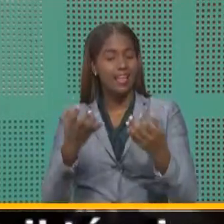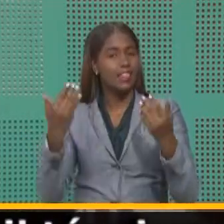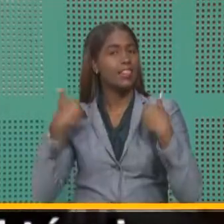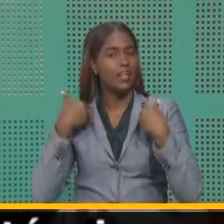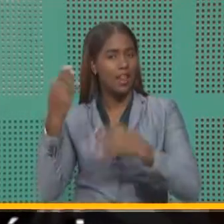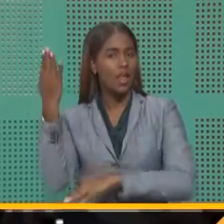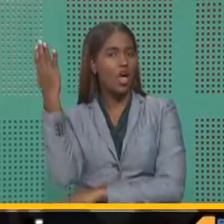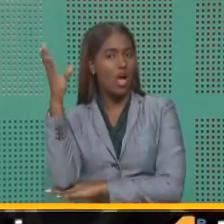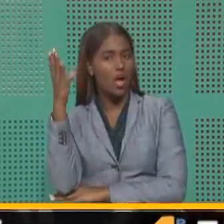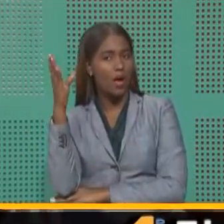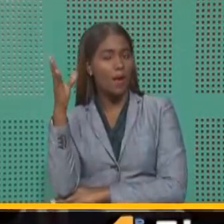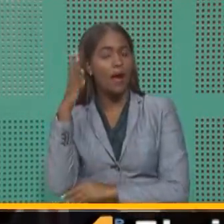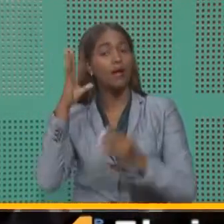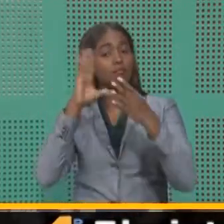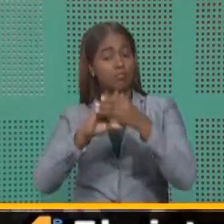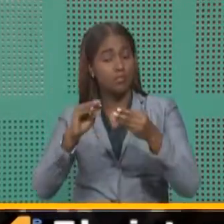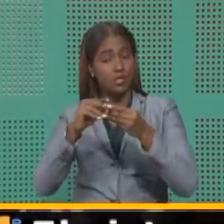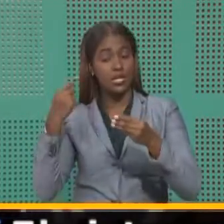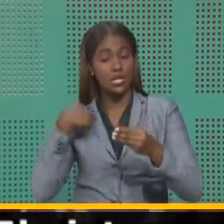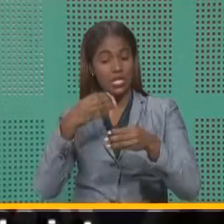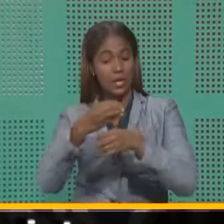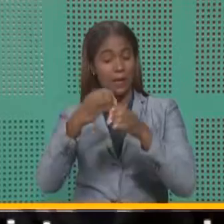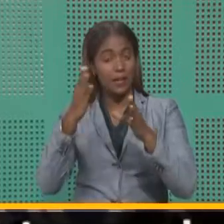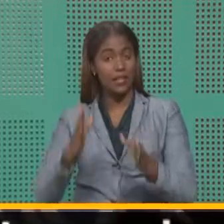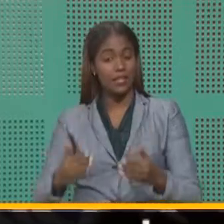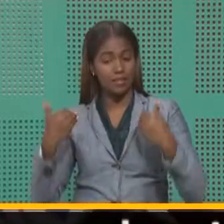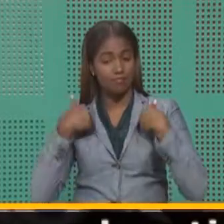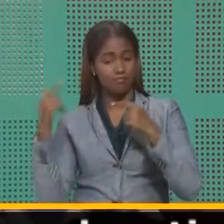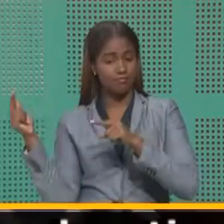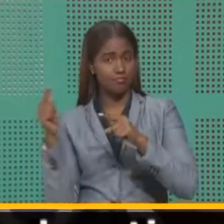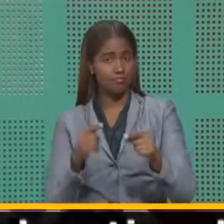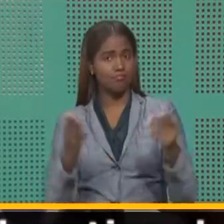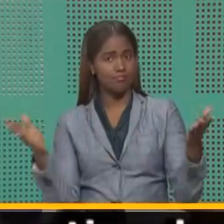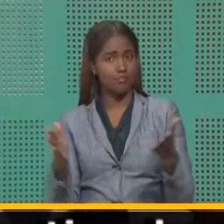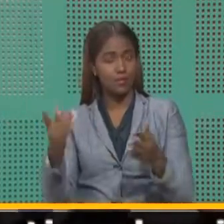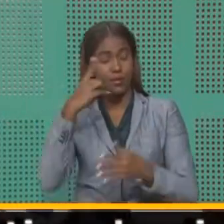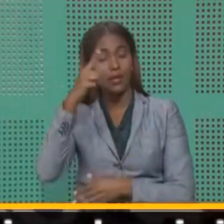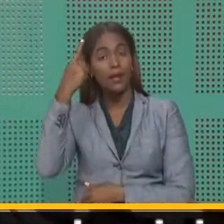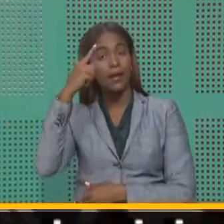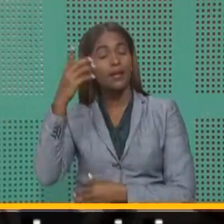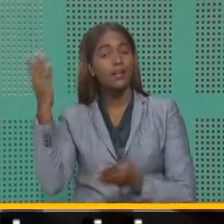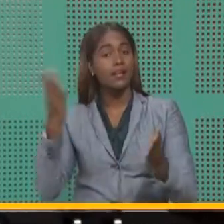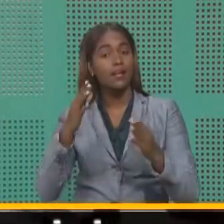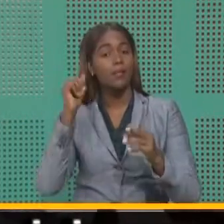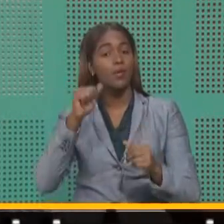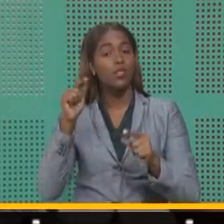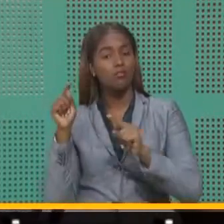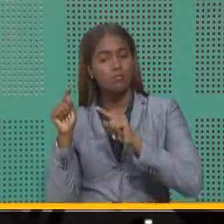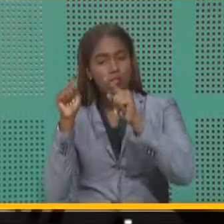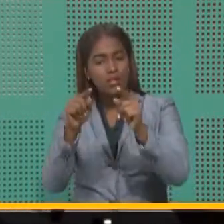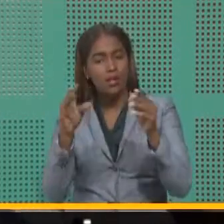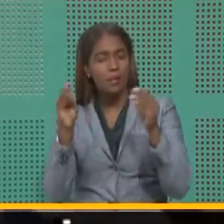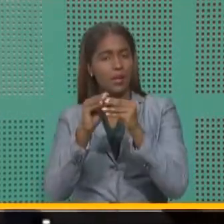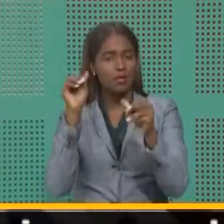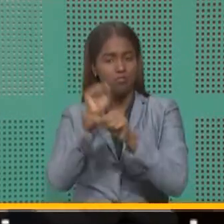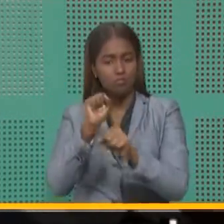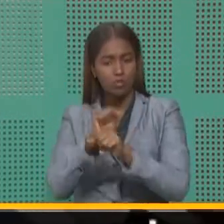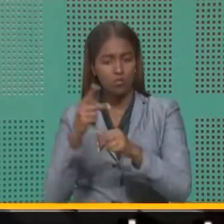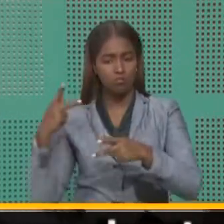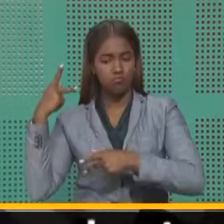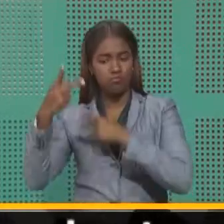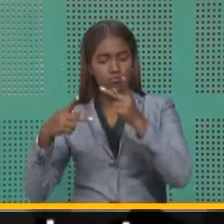que lo ha expresado nuestro embajador cabrales aquí presente para que se para que llegue además inversión en turismo